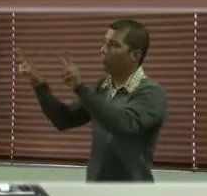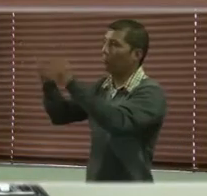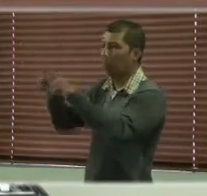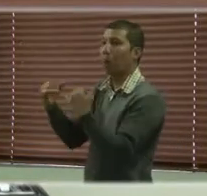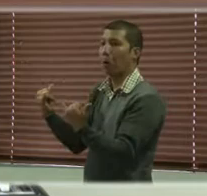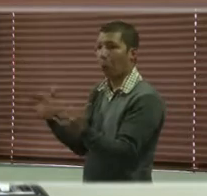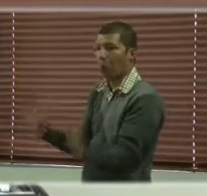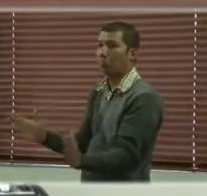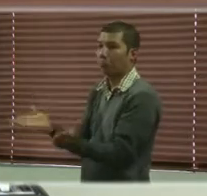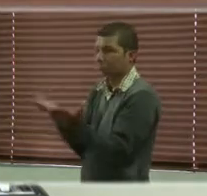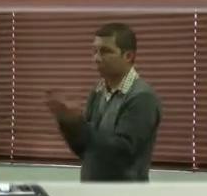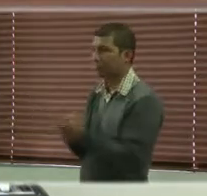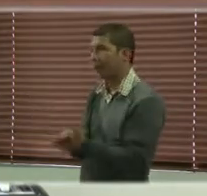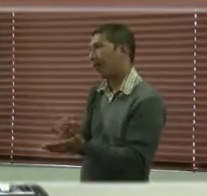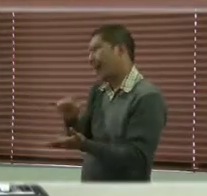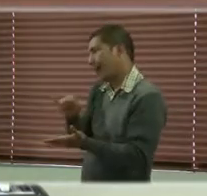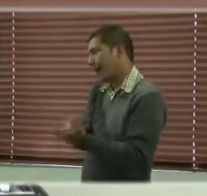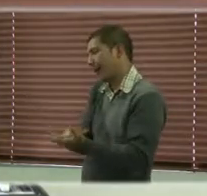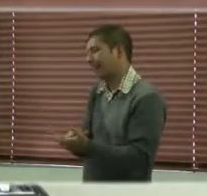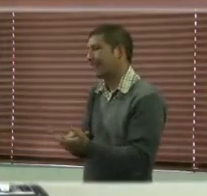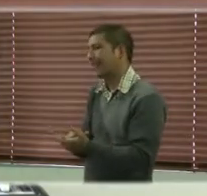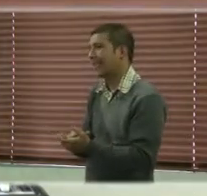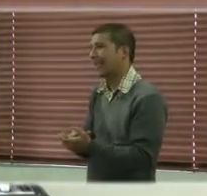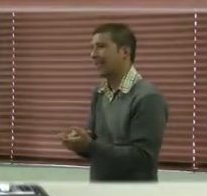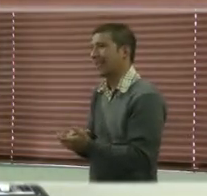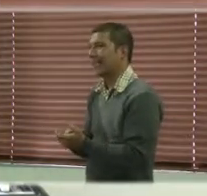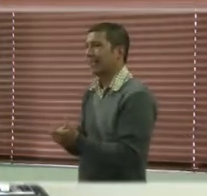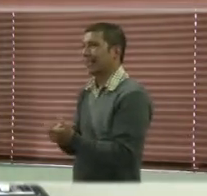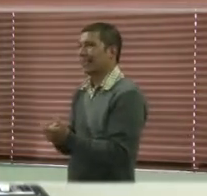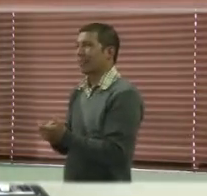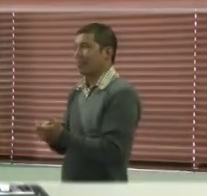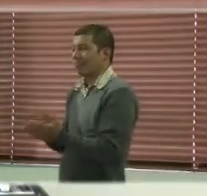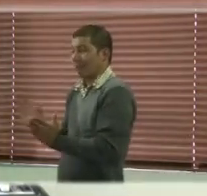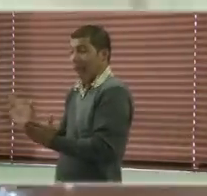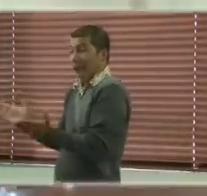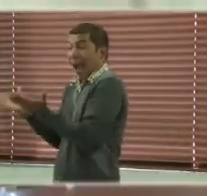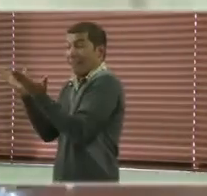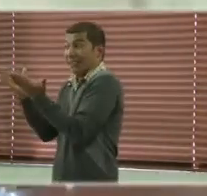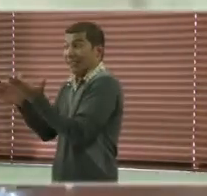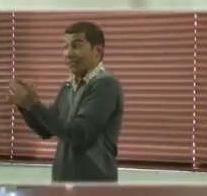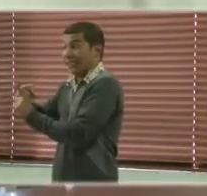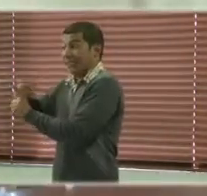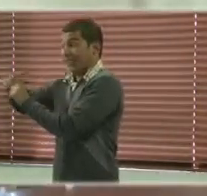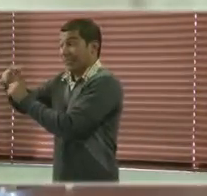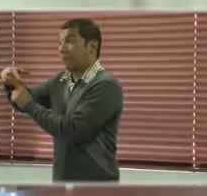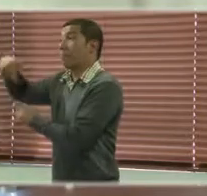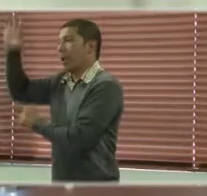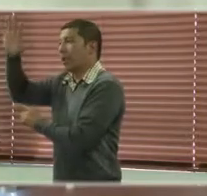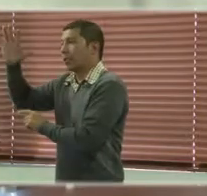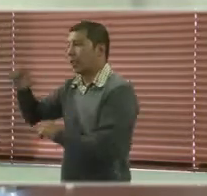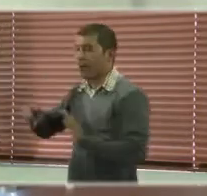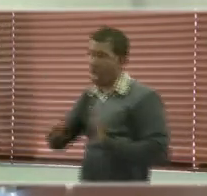ha tenido así que podría decir que han sido más avances que que estancamientos